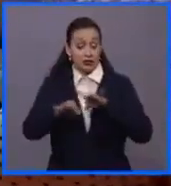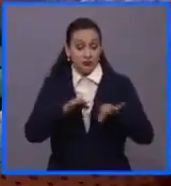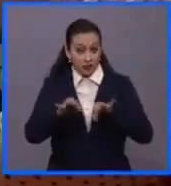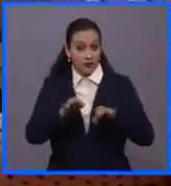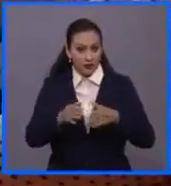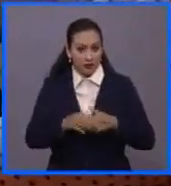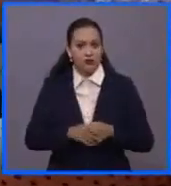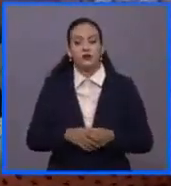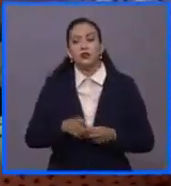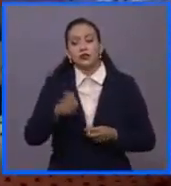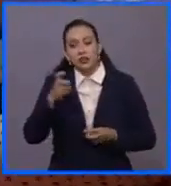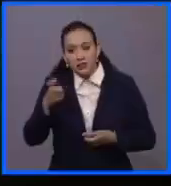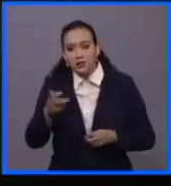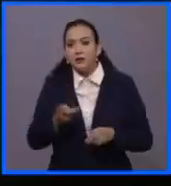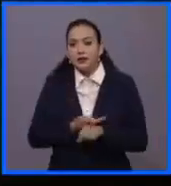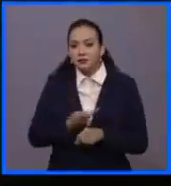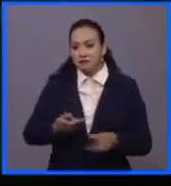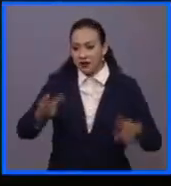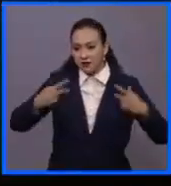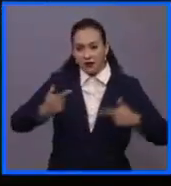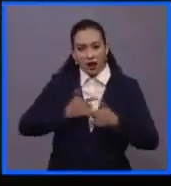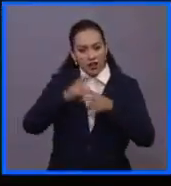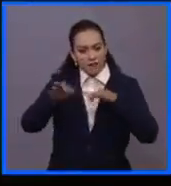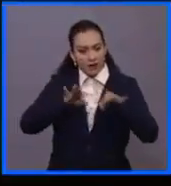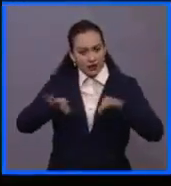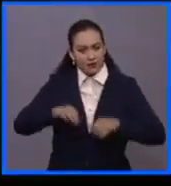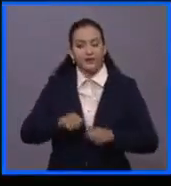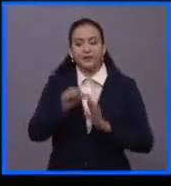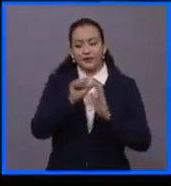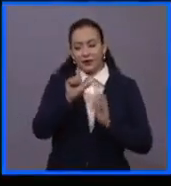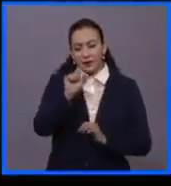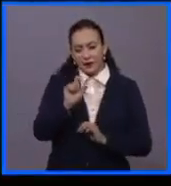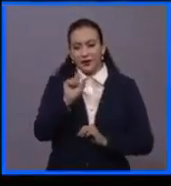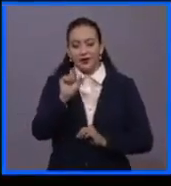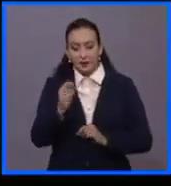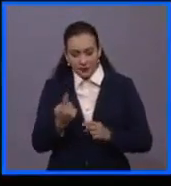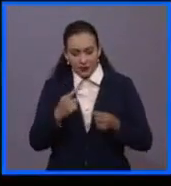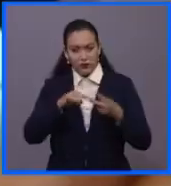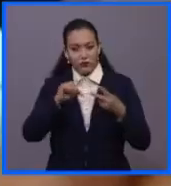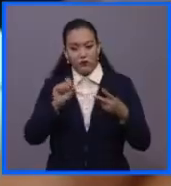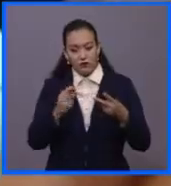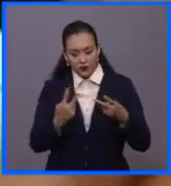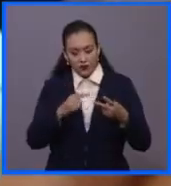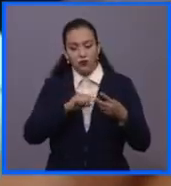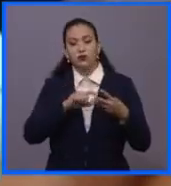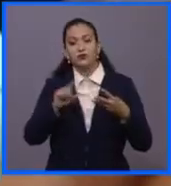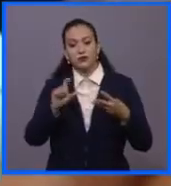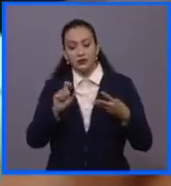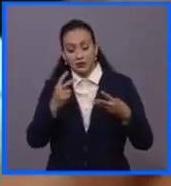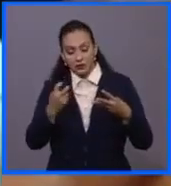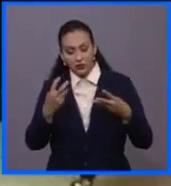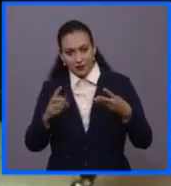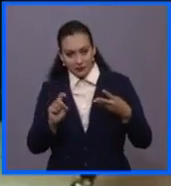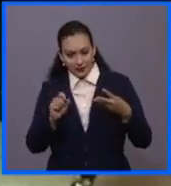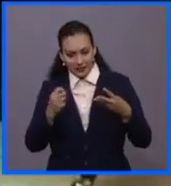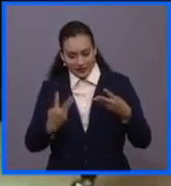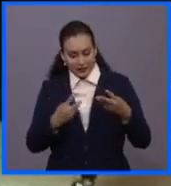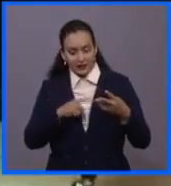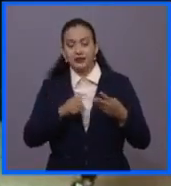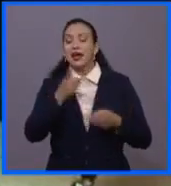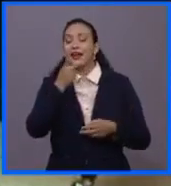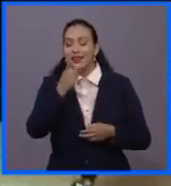contra el derecho humano de libertad de trabajo. Los artículos 20, 21, 22, fracción segunda y 23, que establecían las